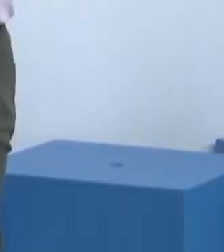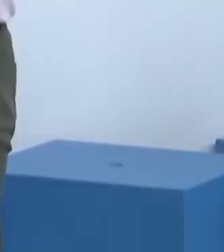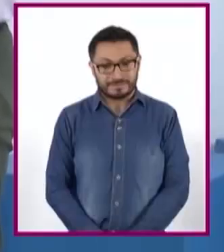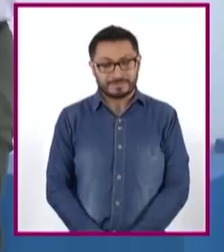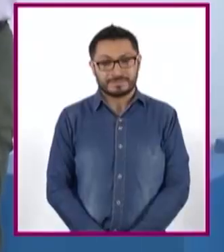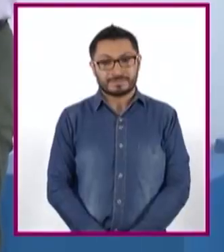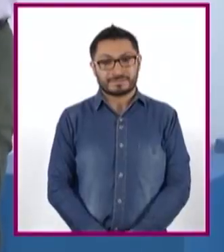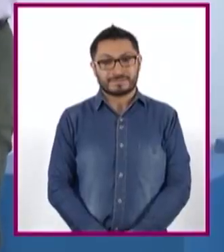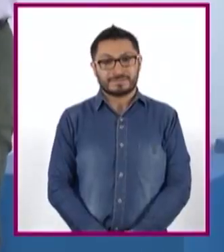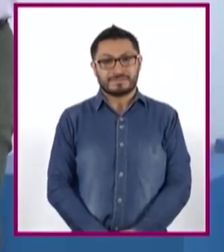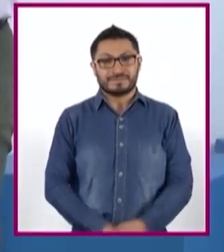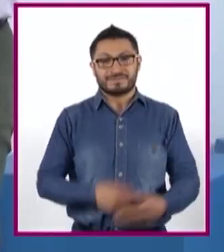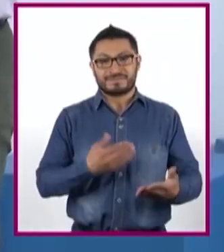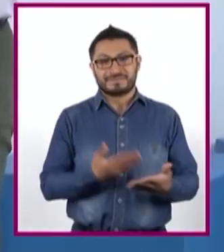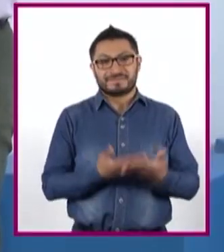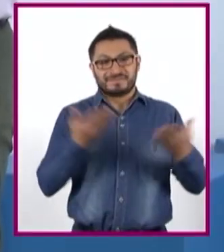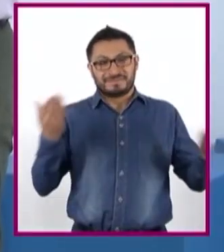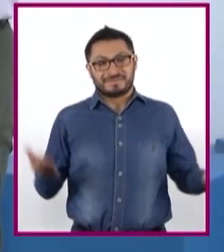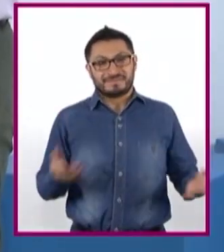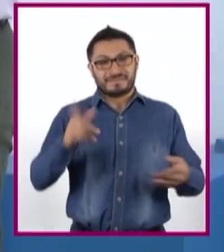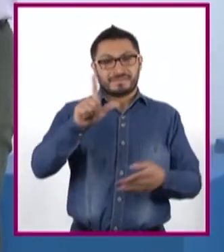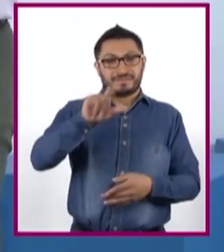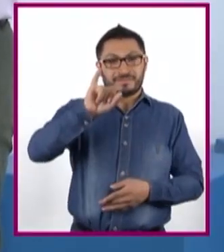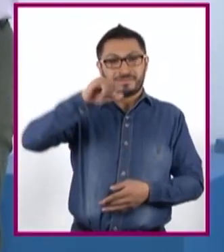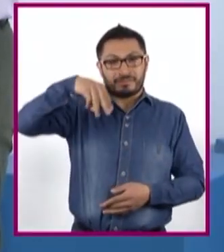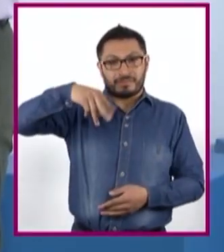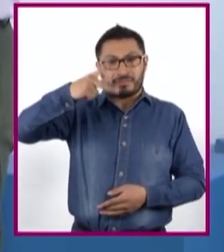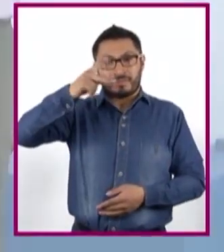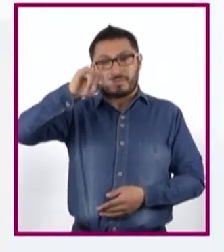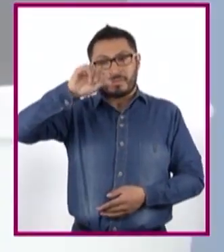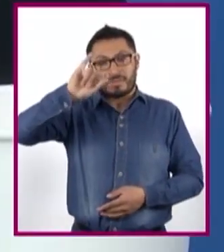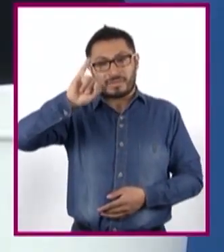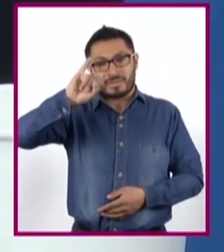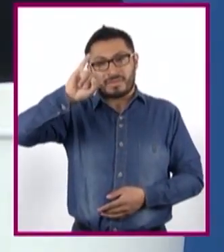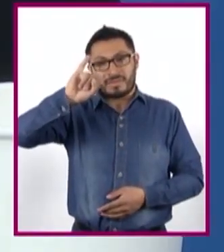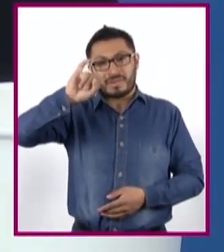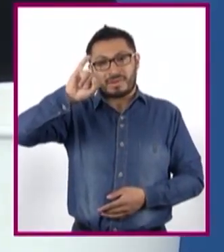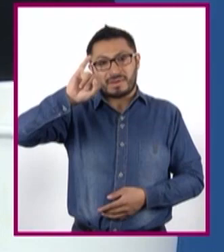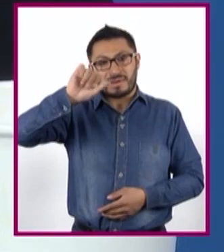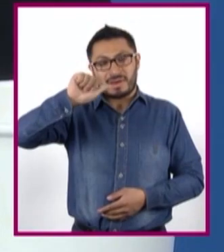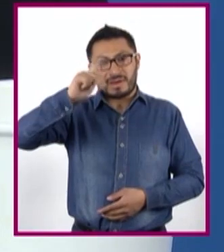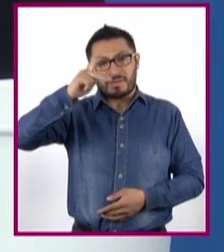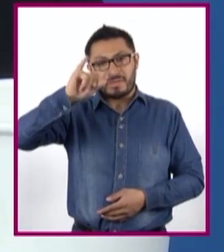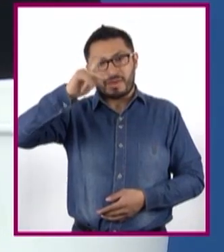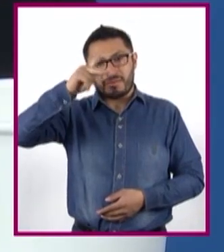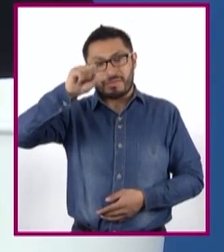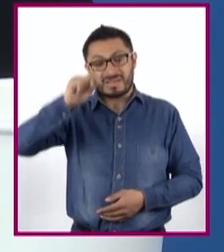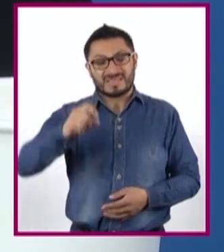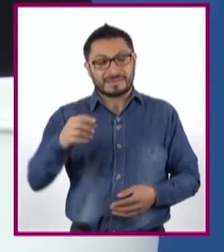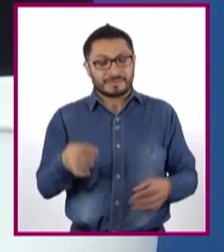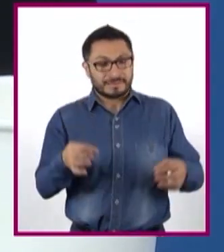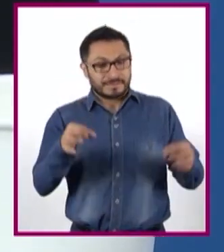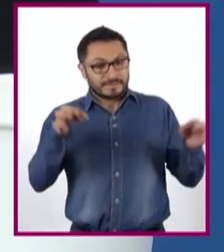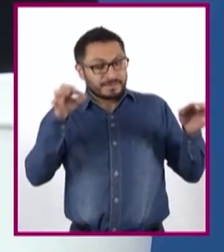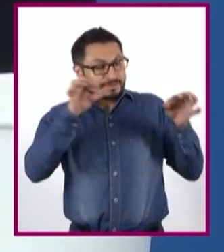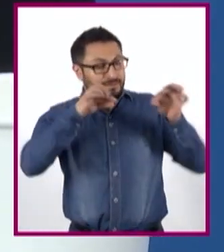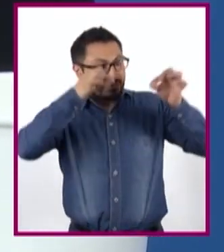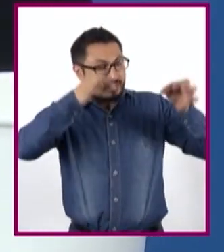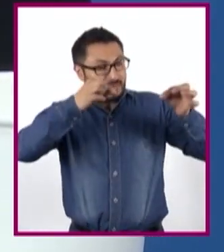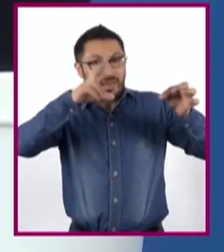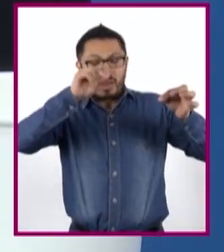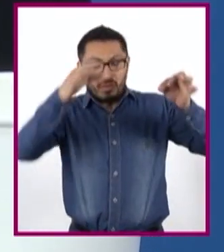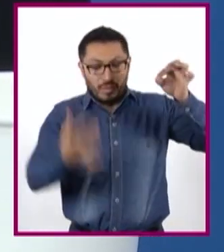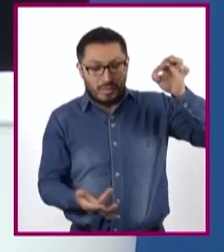Ahora, con los limpiapipas vamos a sostener la hélice, tratando de que no roce con la